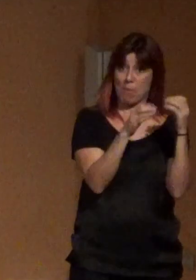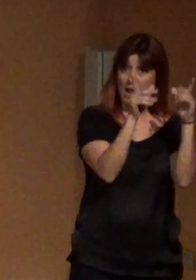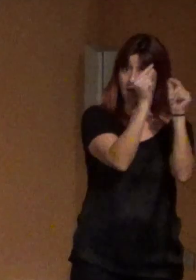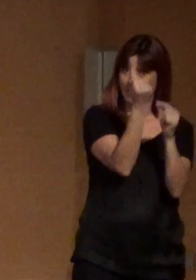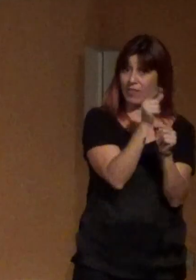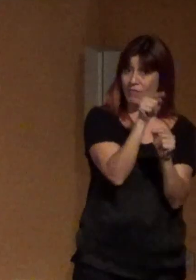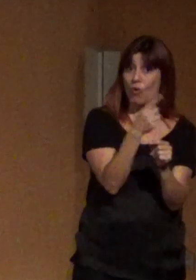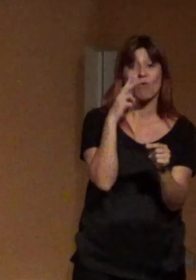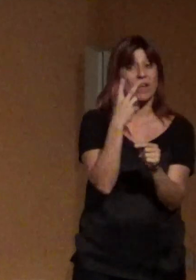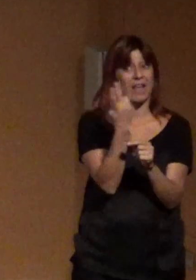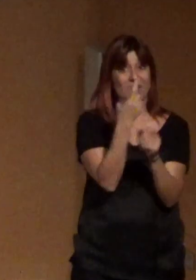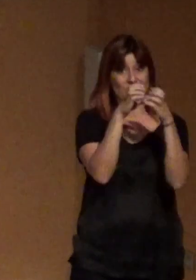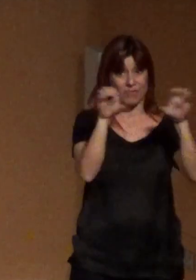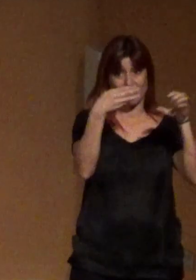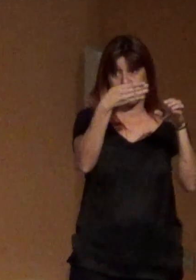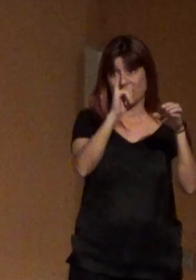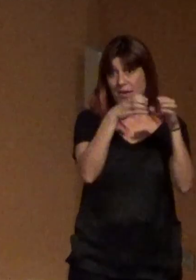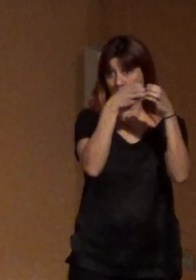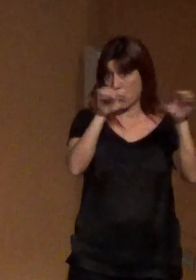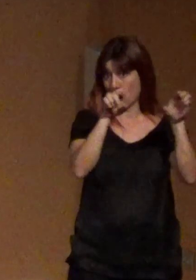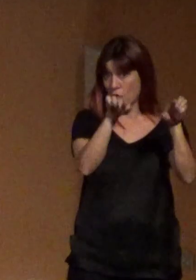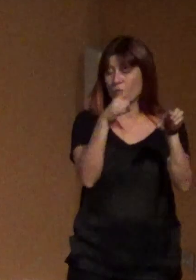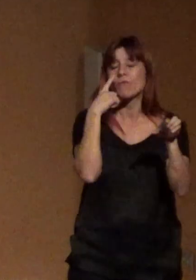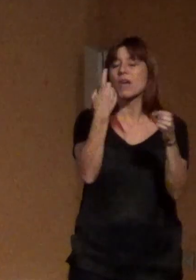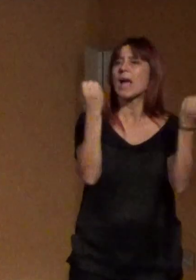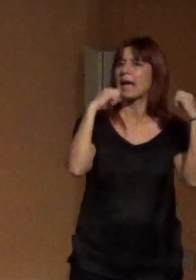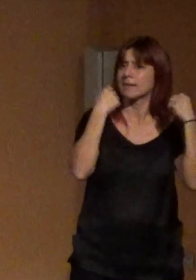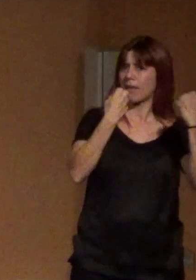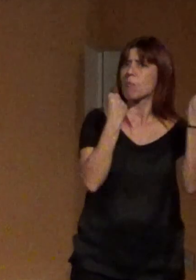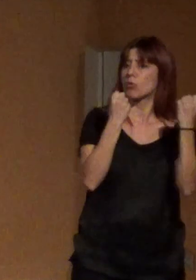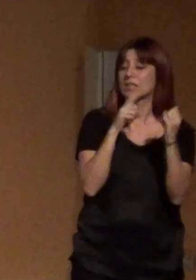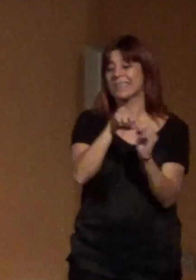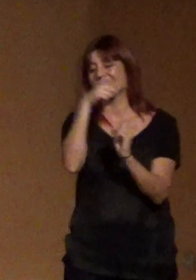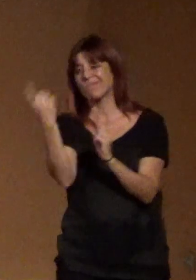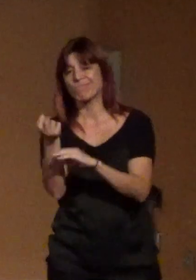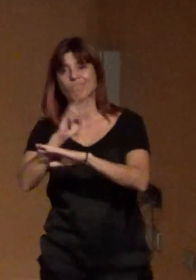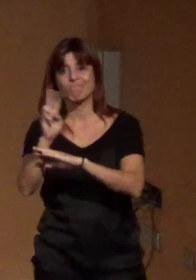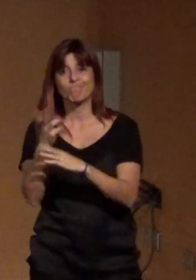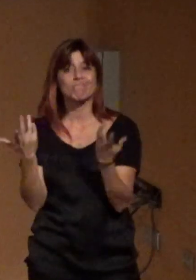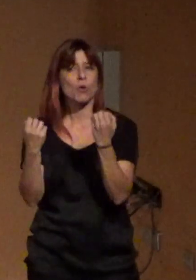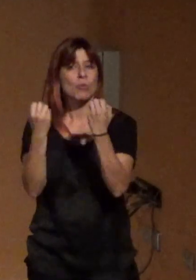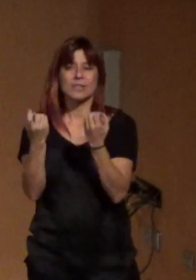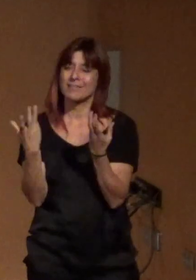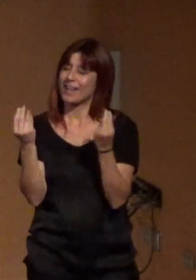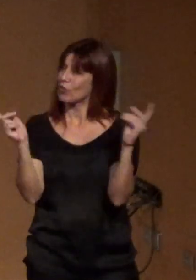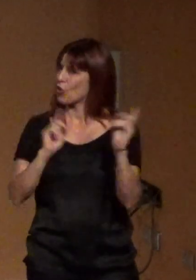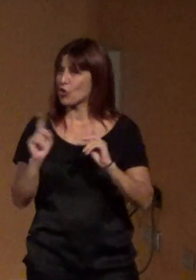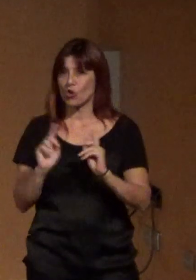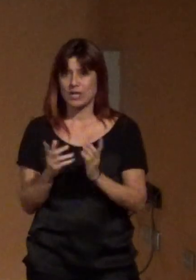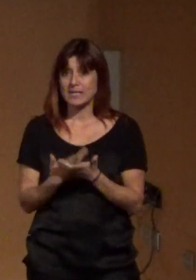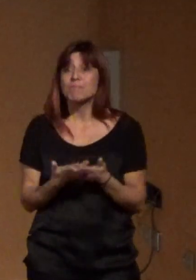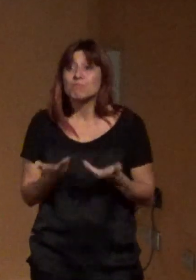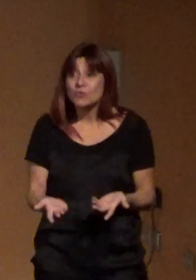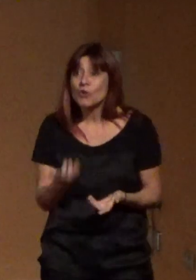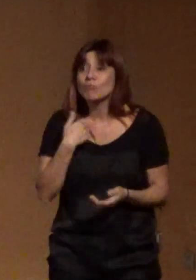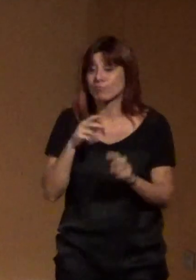la dipolo en el frontalmente bien potentes, y en el TDAH son muy poco expresivos. De esta manera, bueno, pues la verdad es que yo siempre tengo